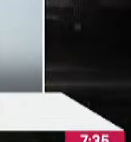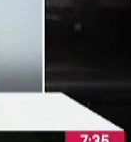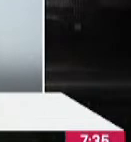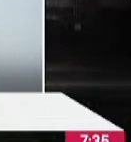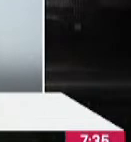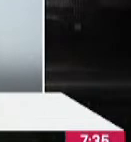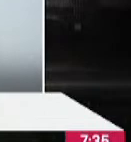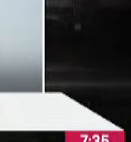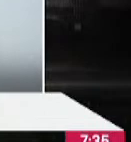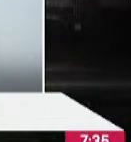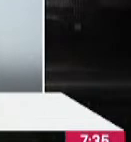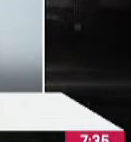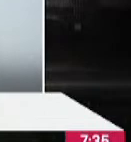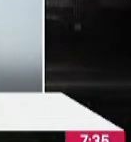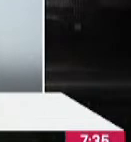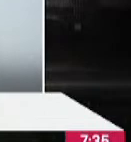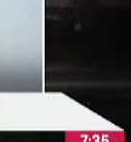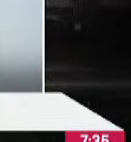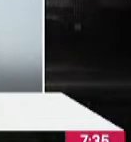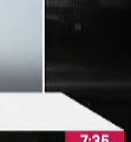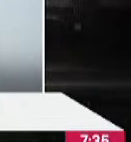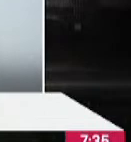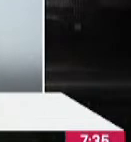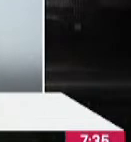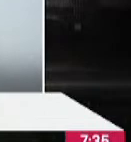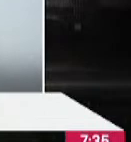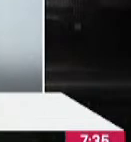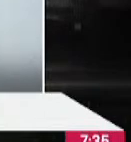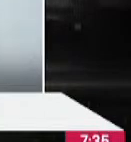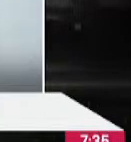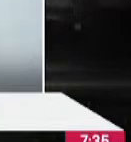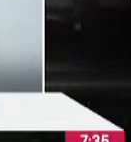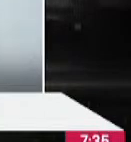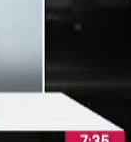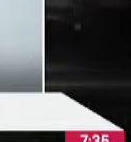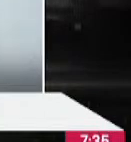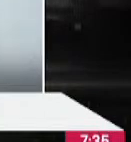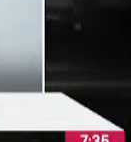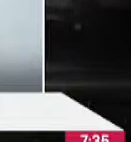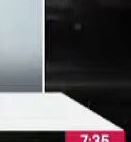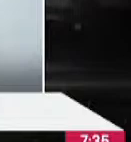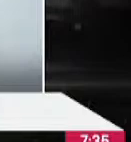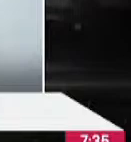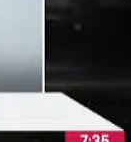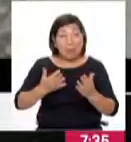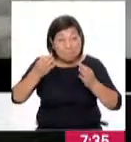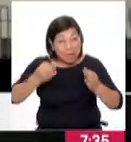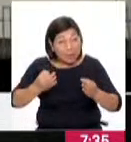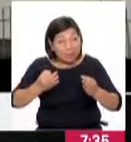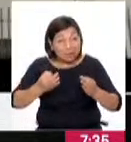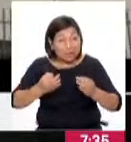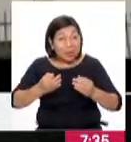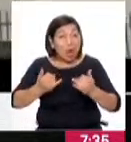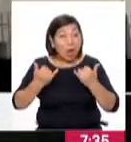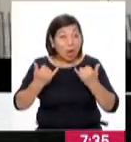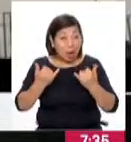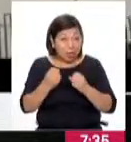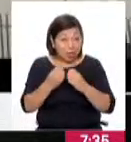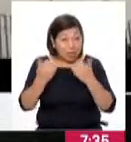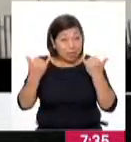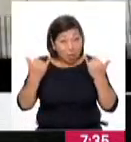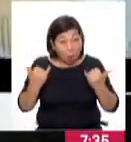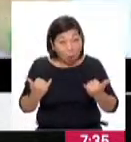en todo caso en la proyección es A cuánto es decir cuando se mide esta esta cuestión anómala es al día de hoy